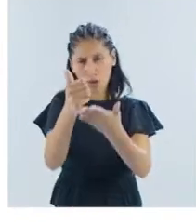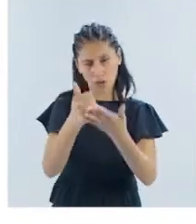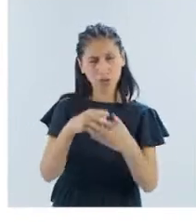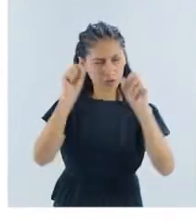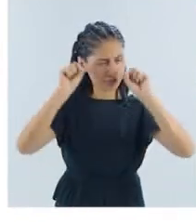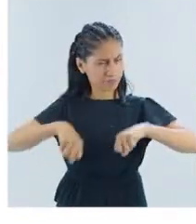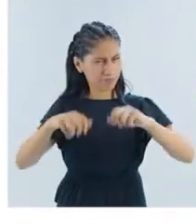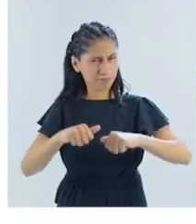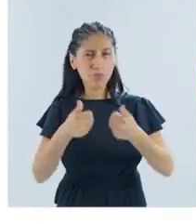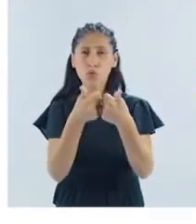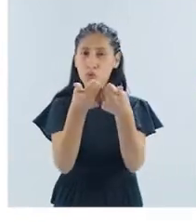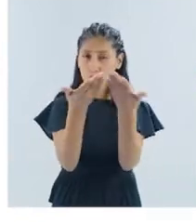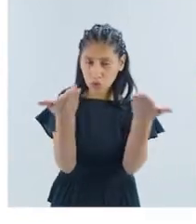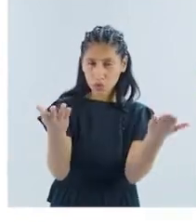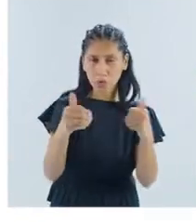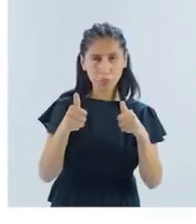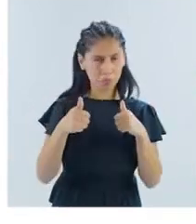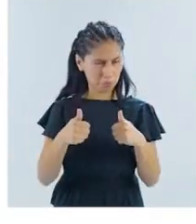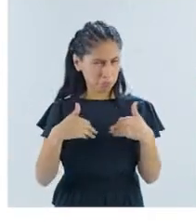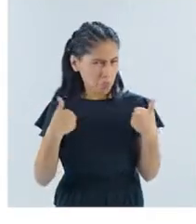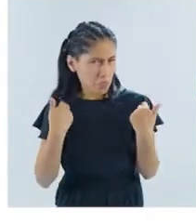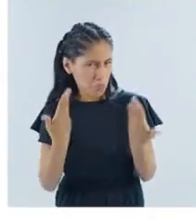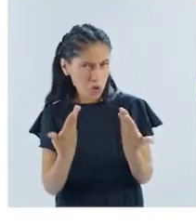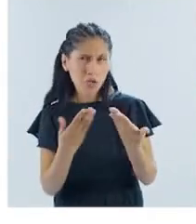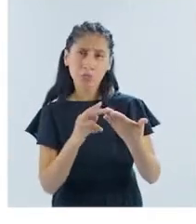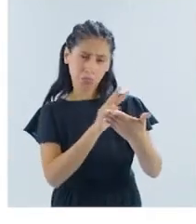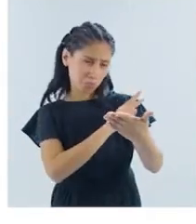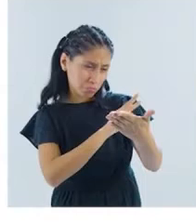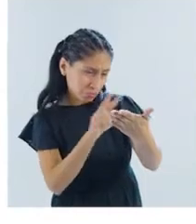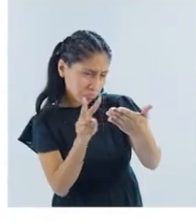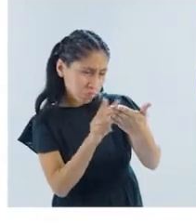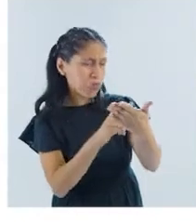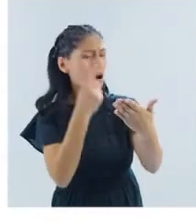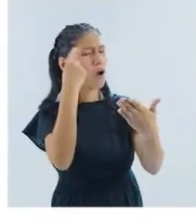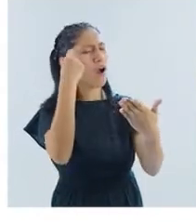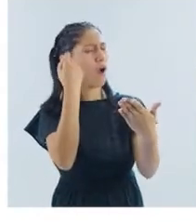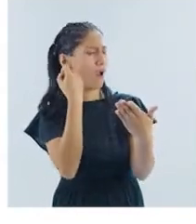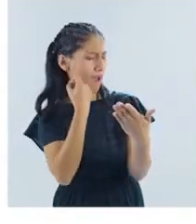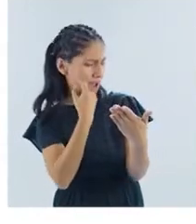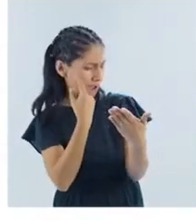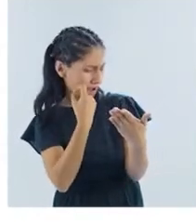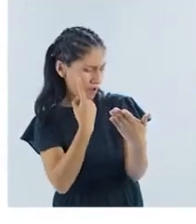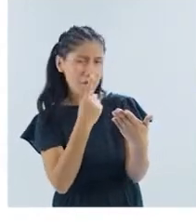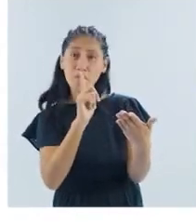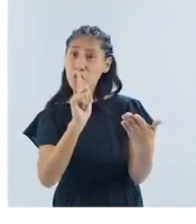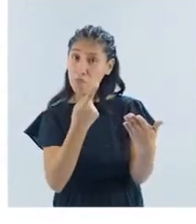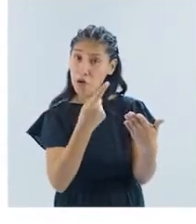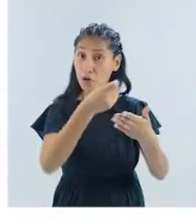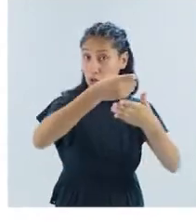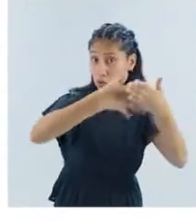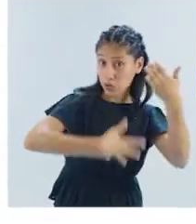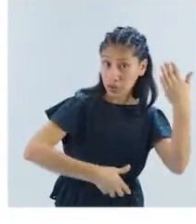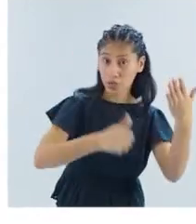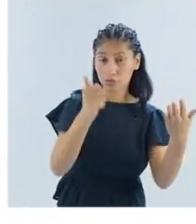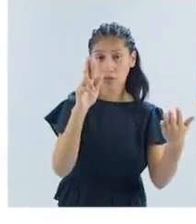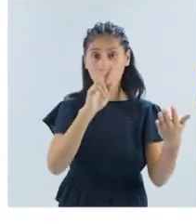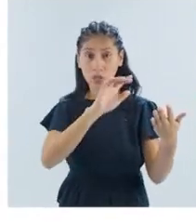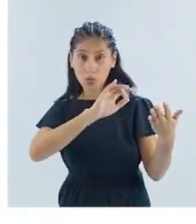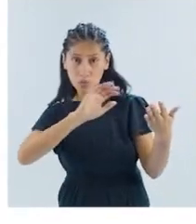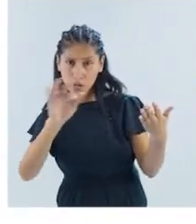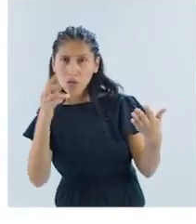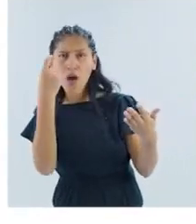Las chicas y chicos de la Pre pueden mejorar muchísimo su comprensión lectora si reconocen los textos argumentativos y